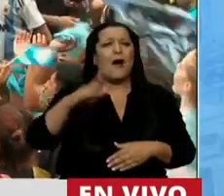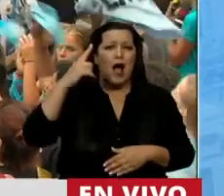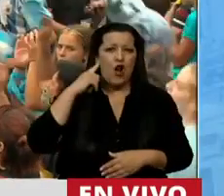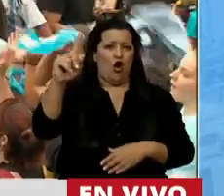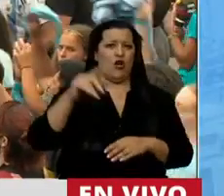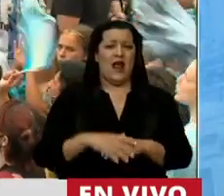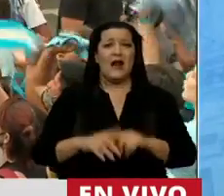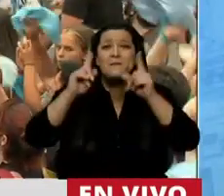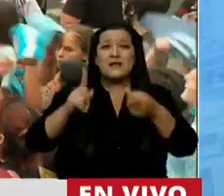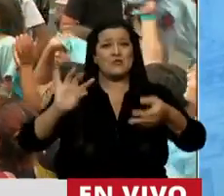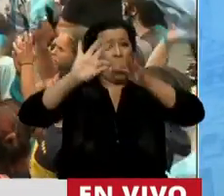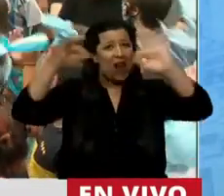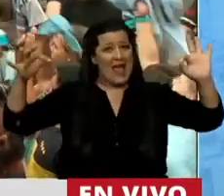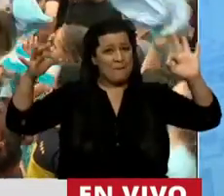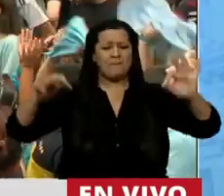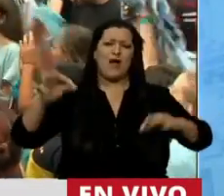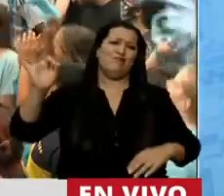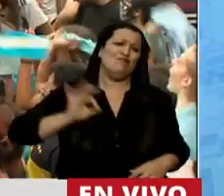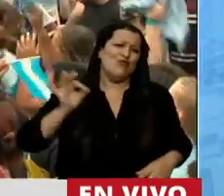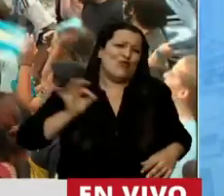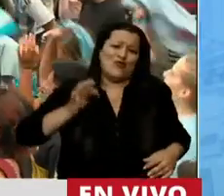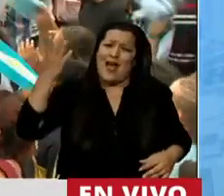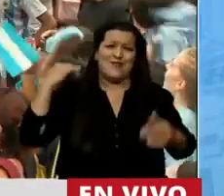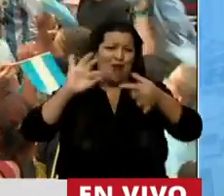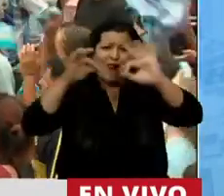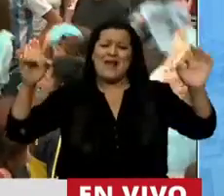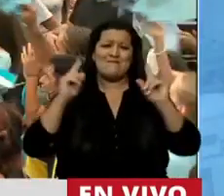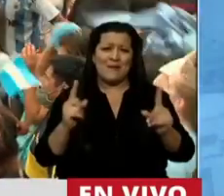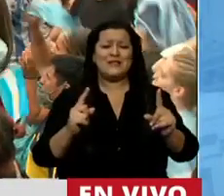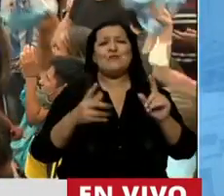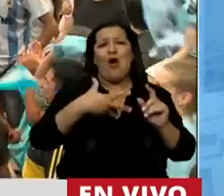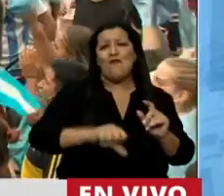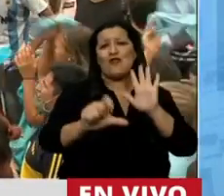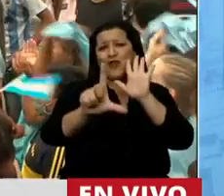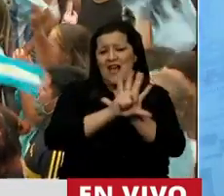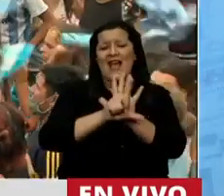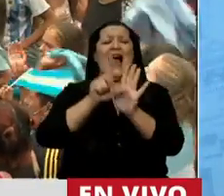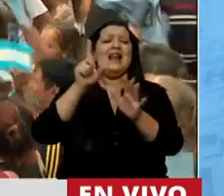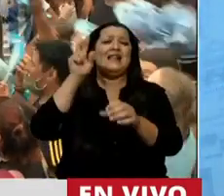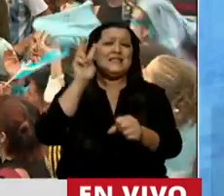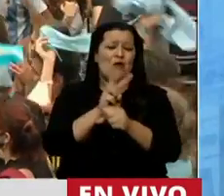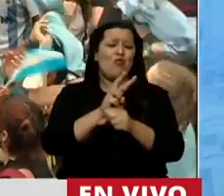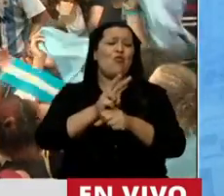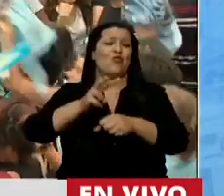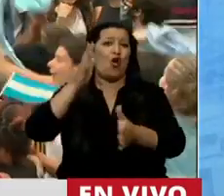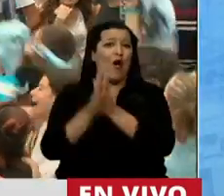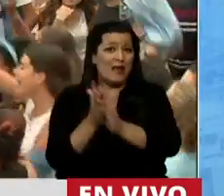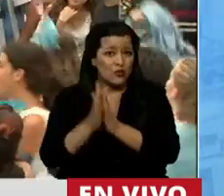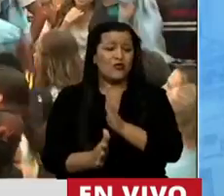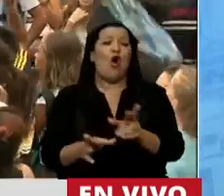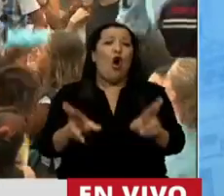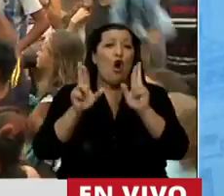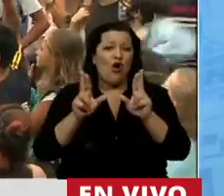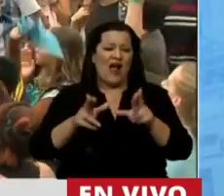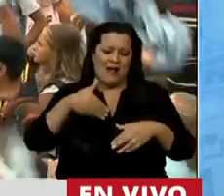que ese lema que tenemos desde hace tantos años por el aborto legal, seguro y gratuito sea una